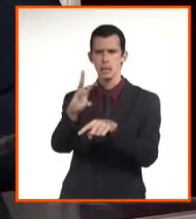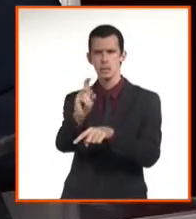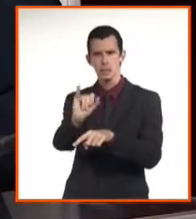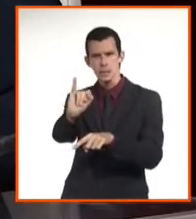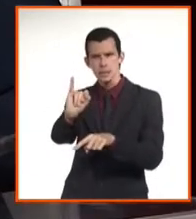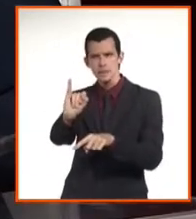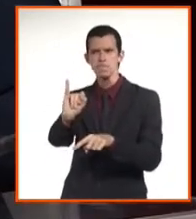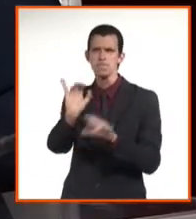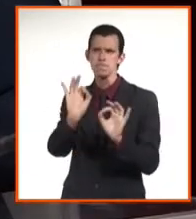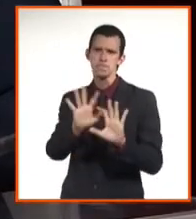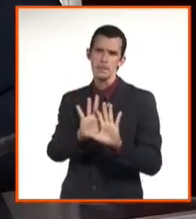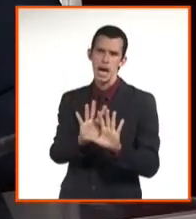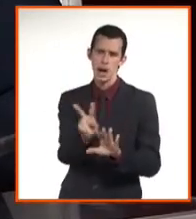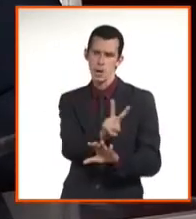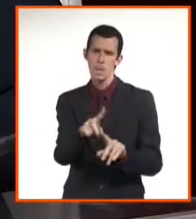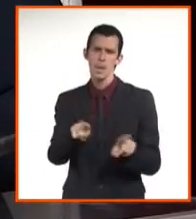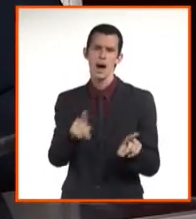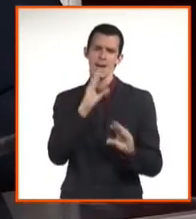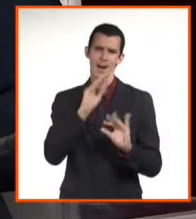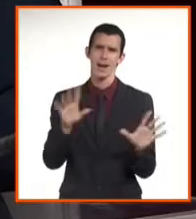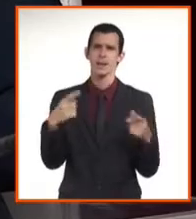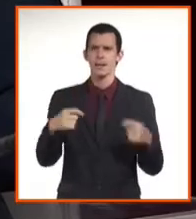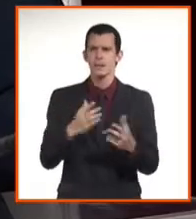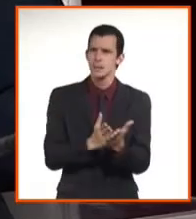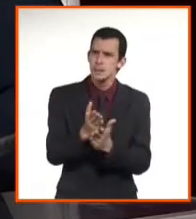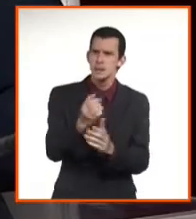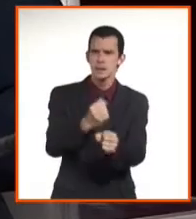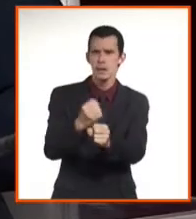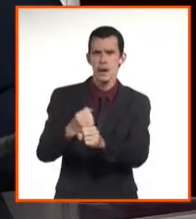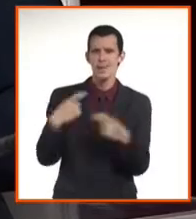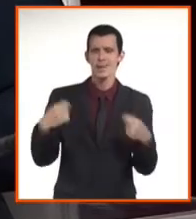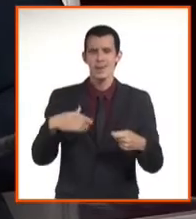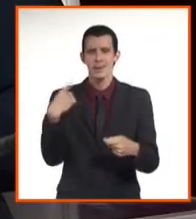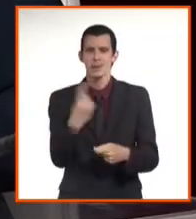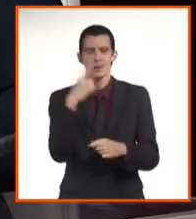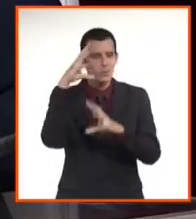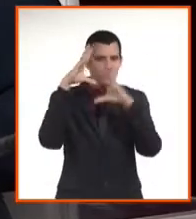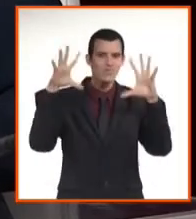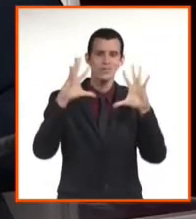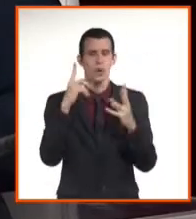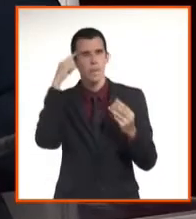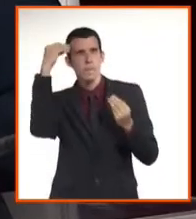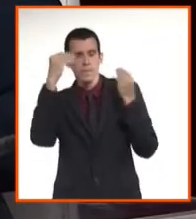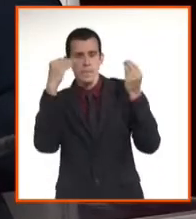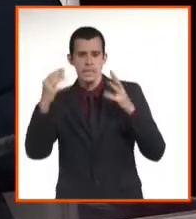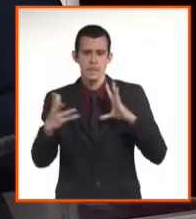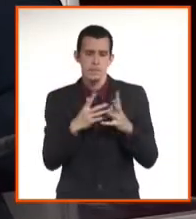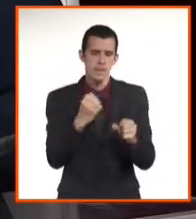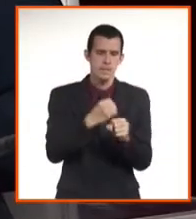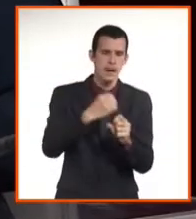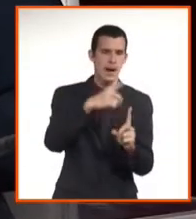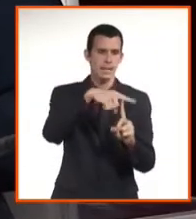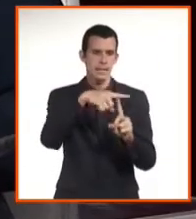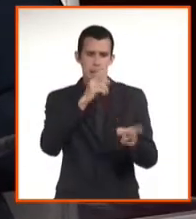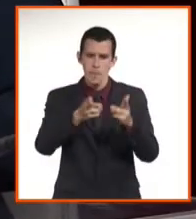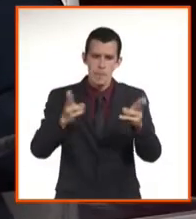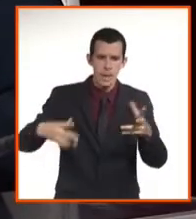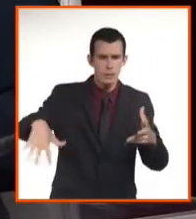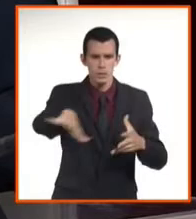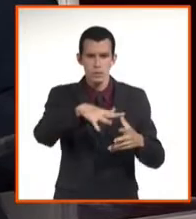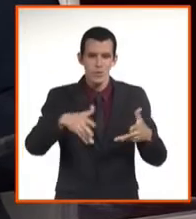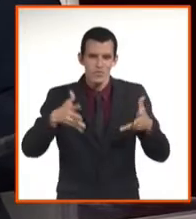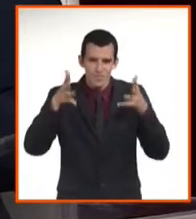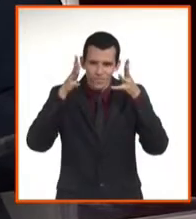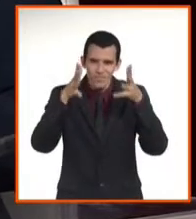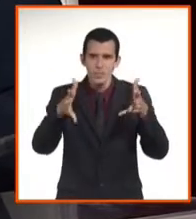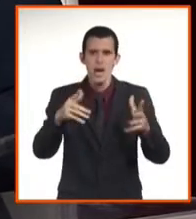seguir poniendo todo el empeño y toda la inteligencia y toda la fuerza de los técnicos y trabajadores de la electricidad y